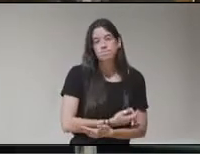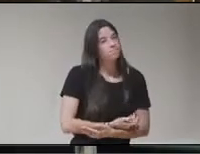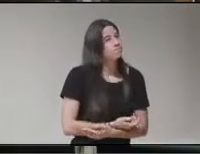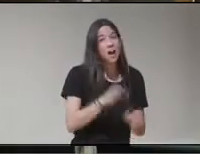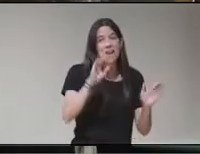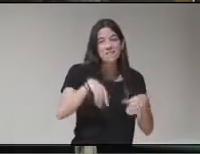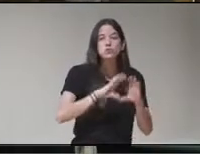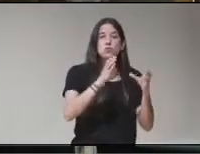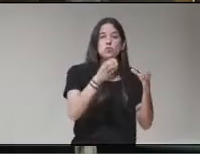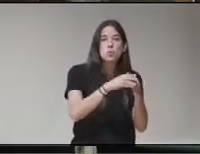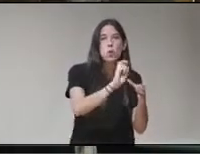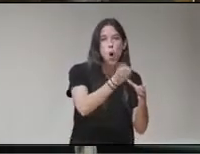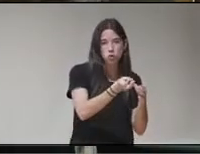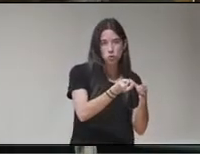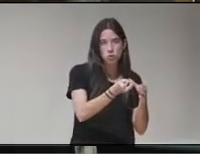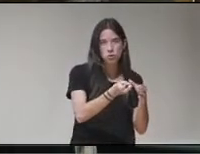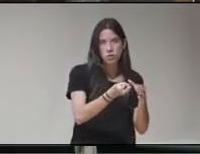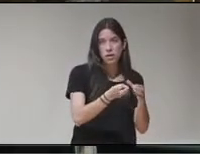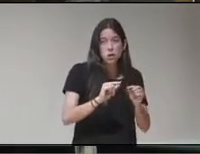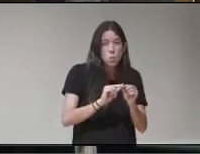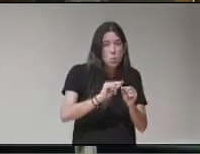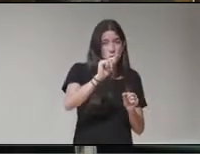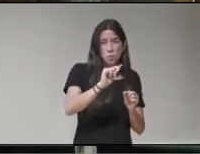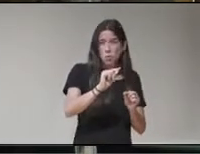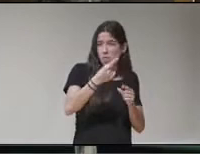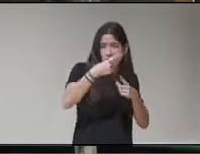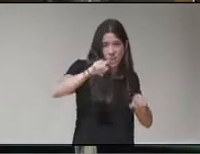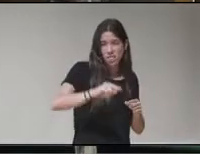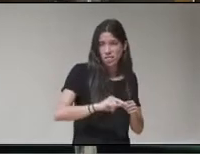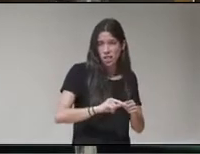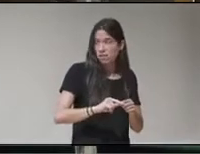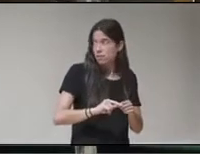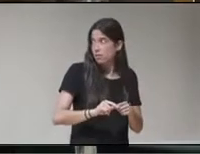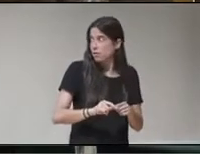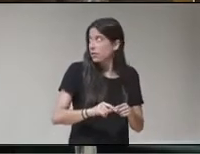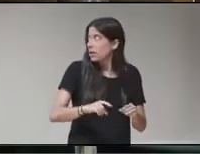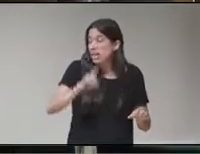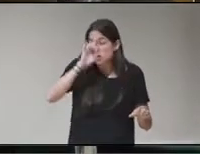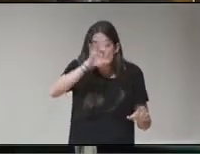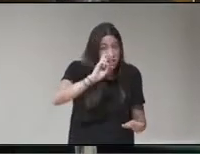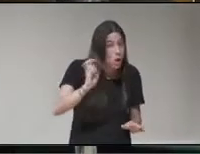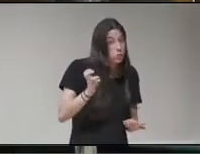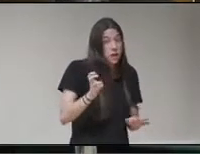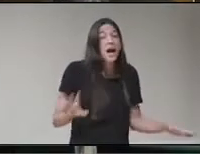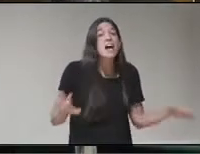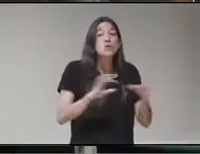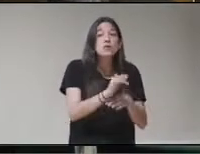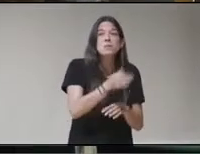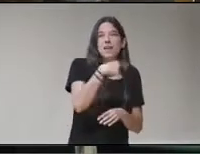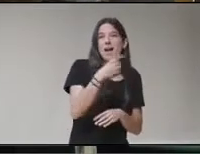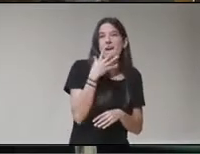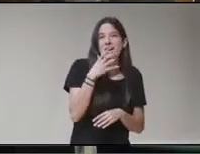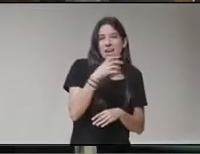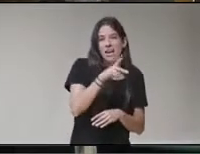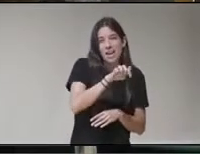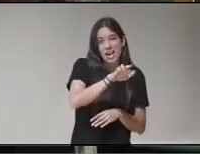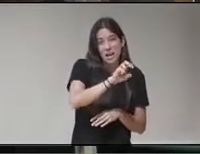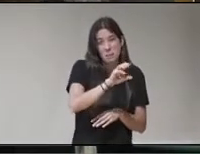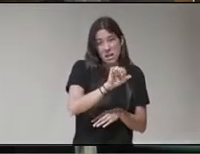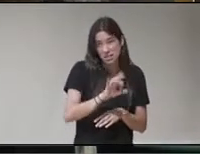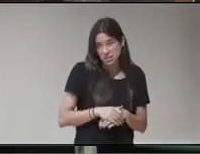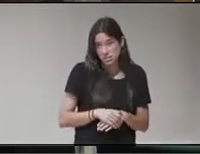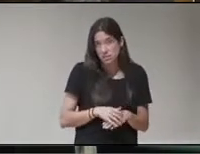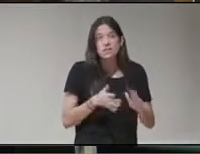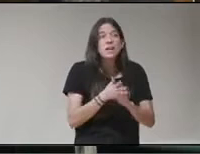aparecen en otro punto del árbol, totalmente diferente. Y la mayor sorpresa, asociados a herpes. Herpes,